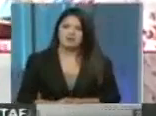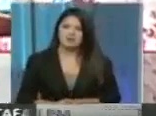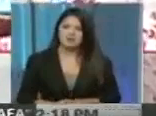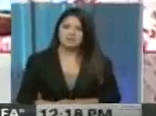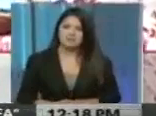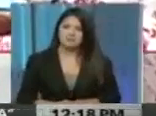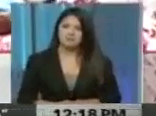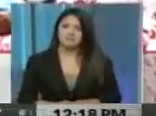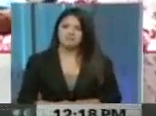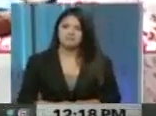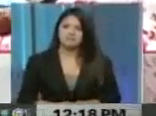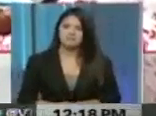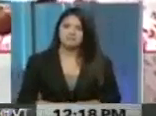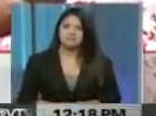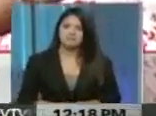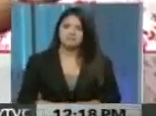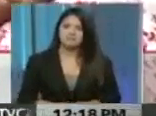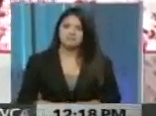bueno,